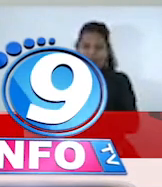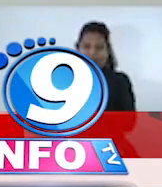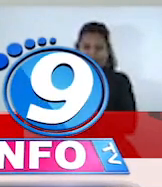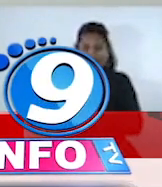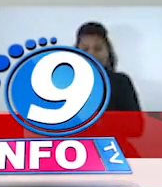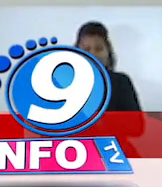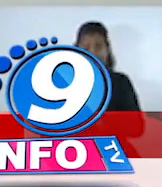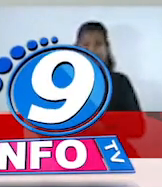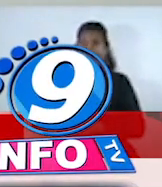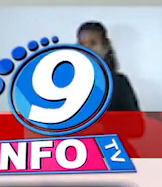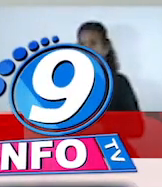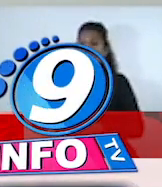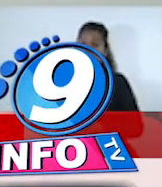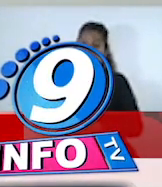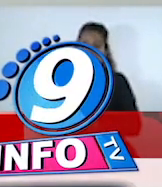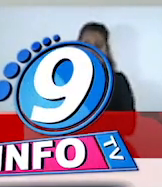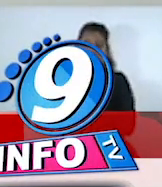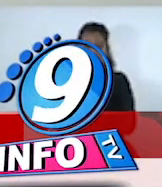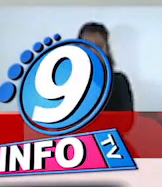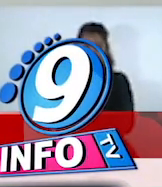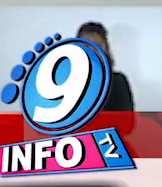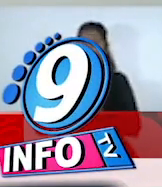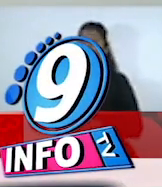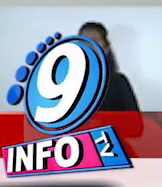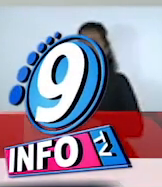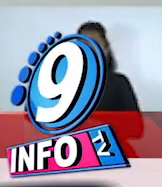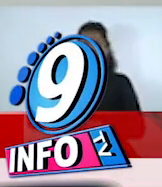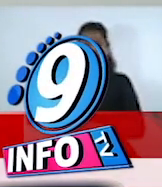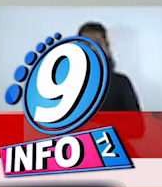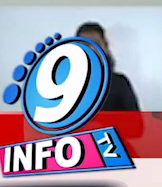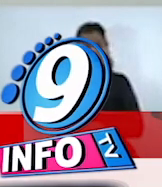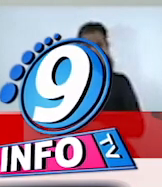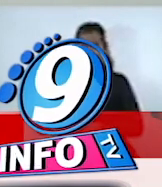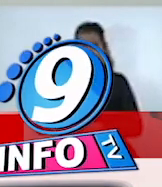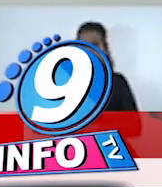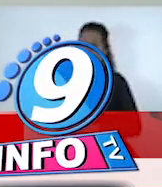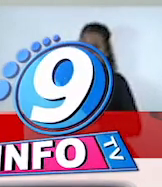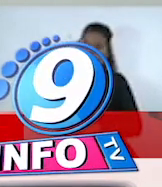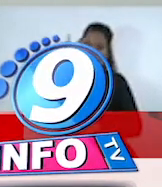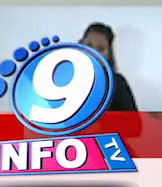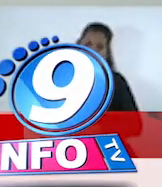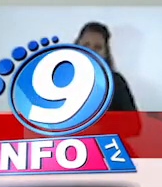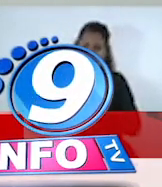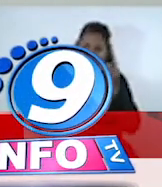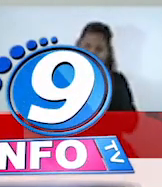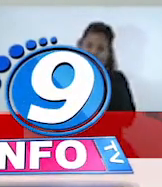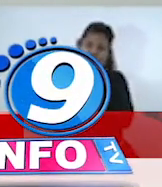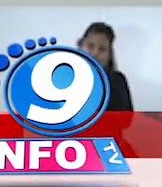Zacatecas viven un acontecimiento histórico, una revolución de las conciencias